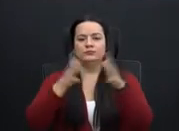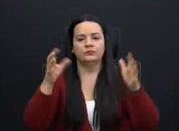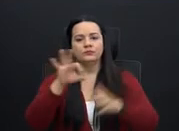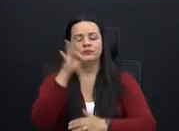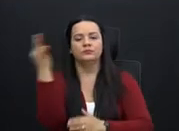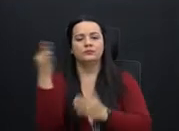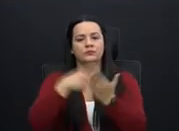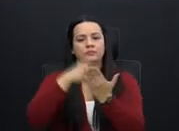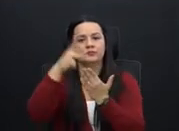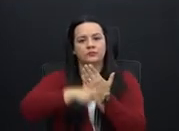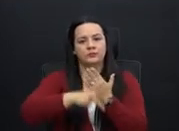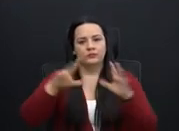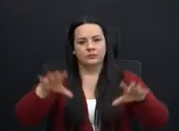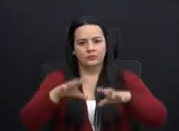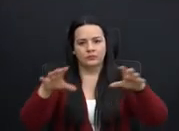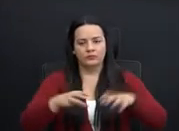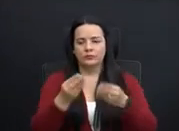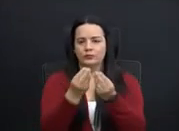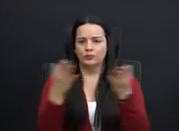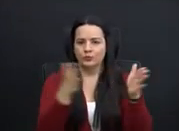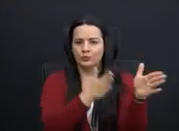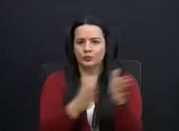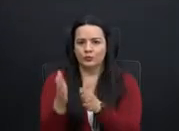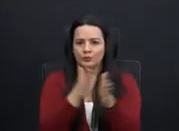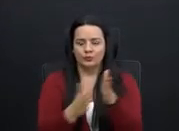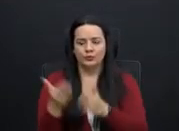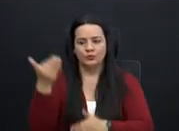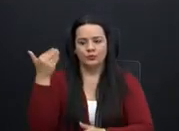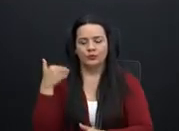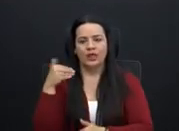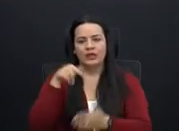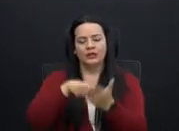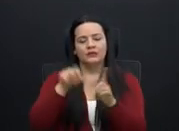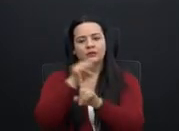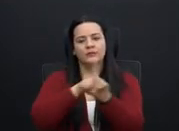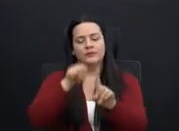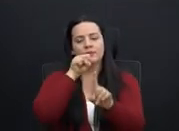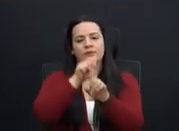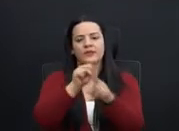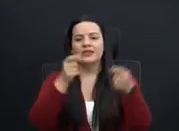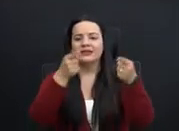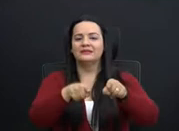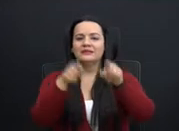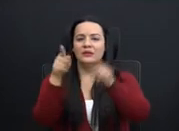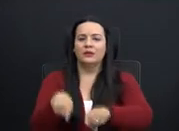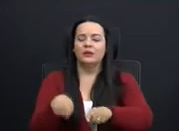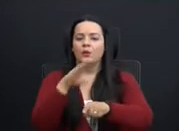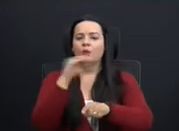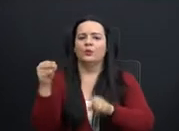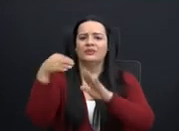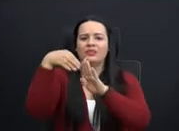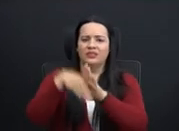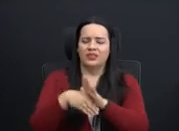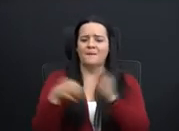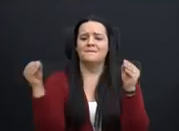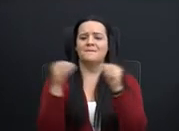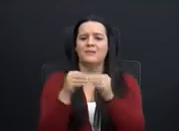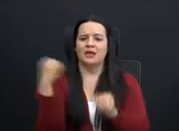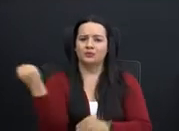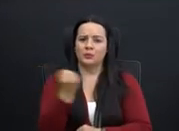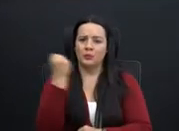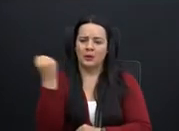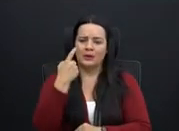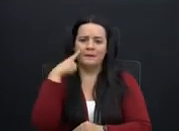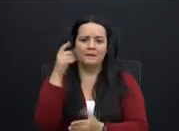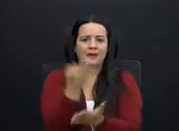de acción que muchos nos planteábamos anteriormente. Las circunstancias causan un deterioro aún más grave para las finanzas